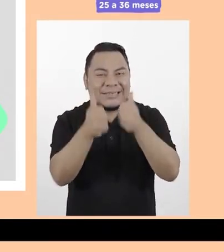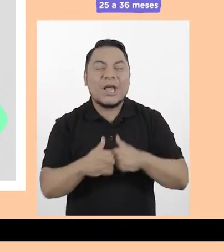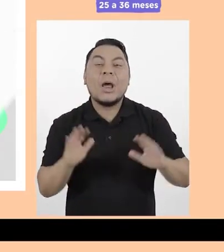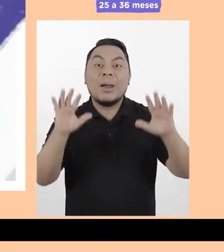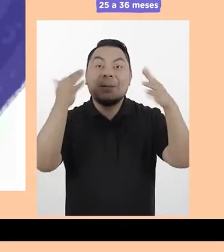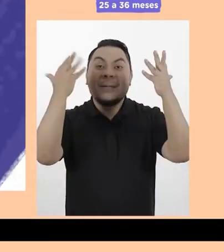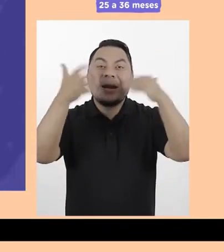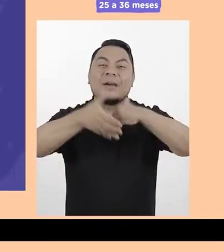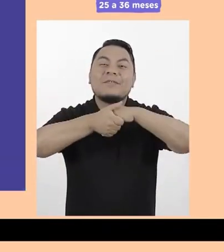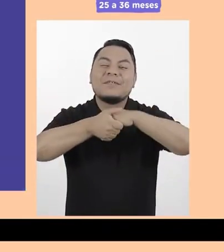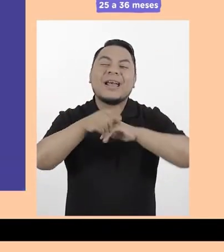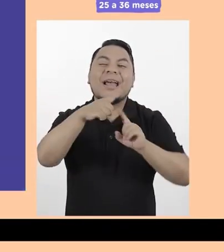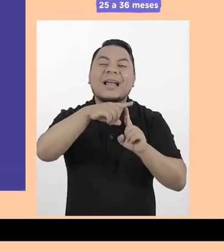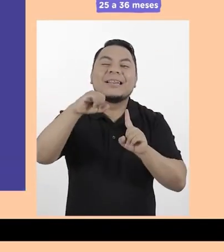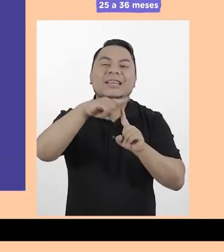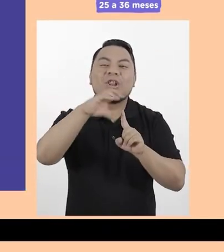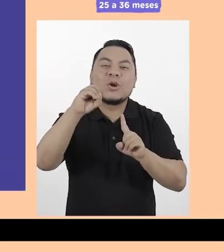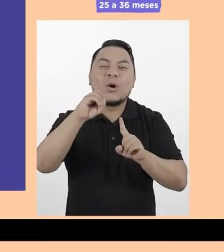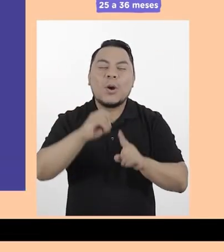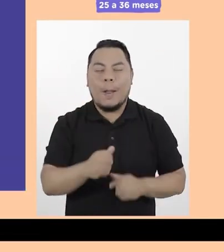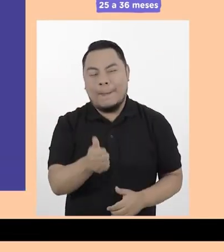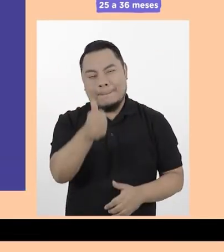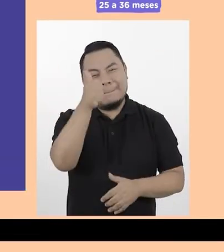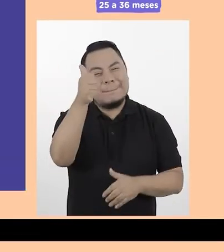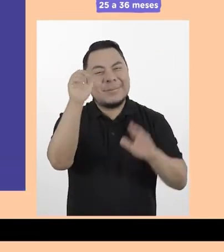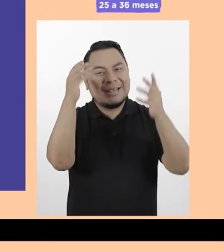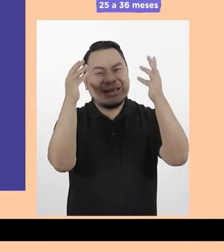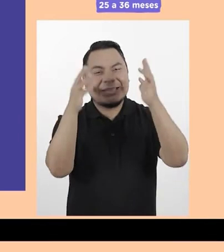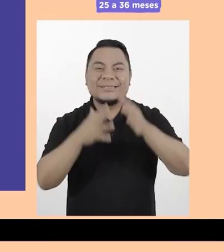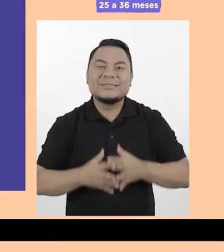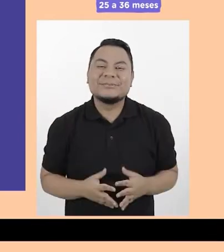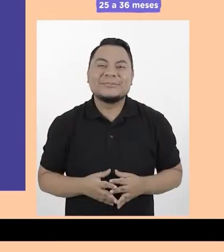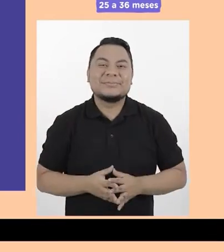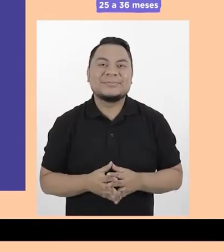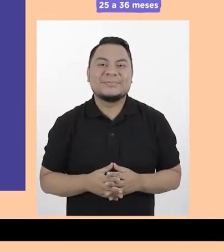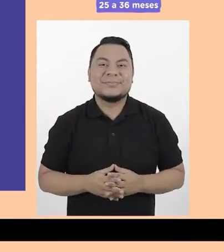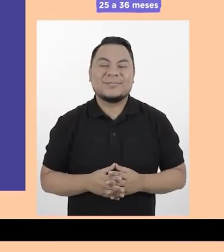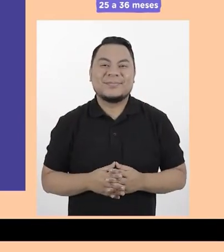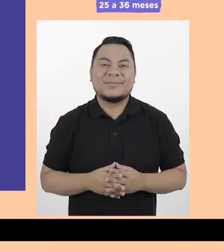¡Excelente! ¡Te felicito, Tito! ¡Muy bien!